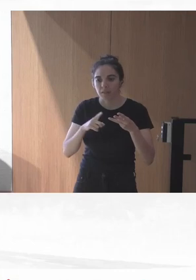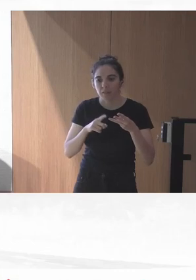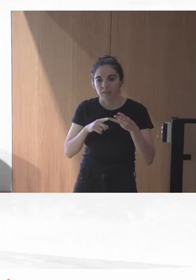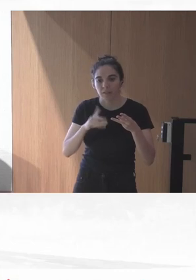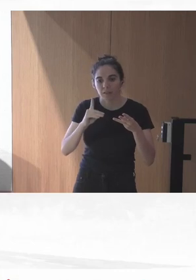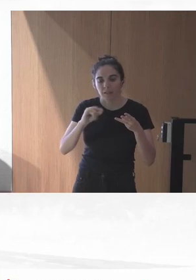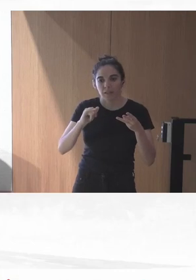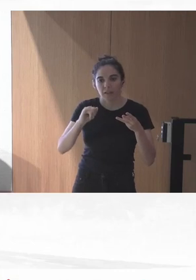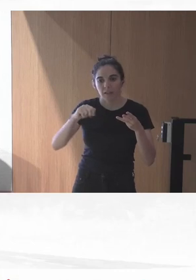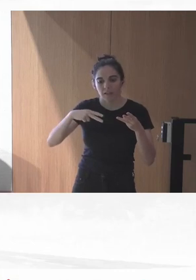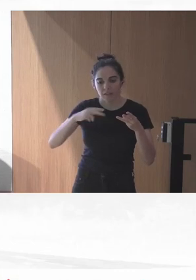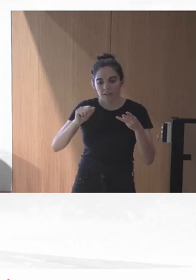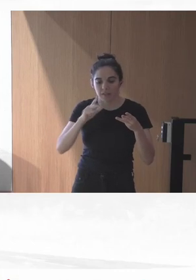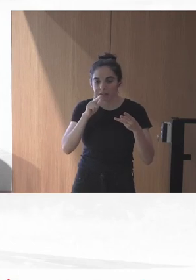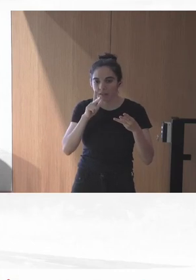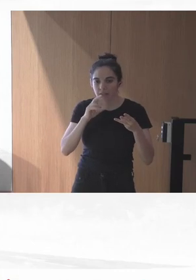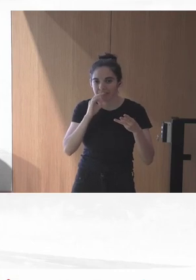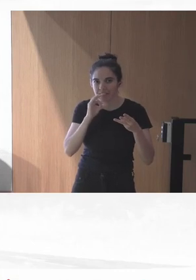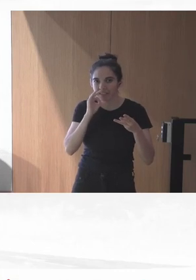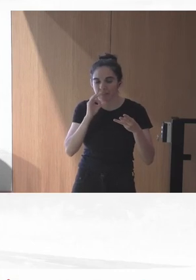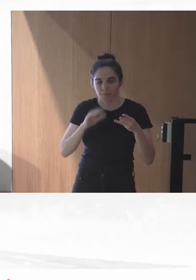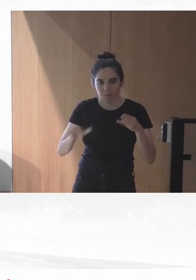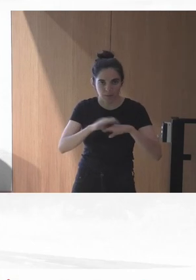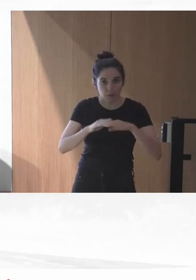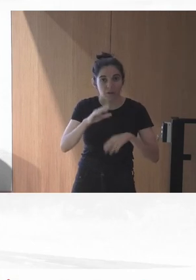Diana Sheinbaum.